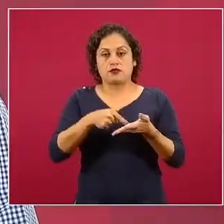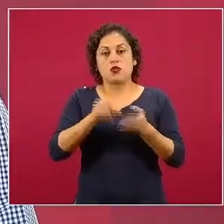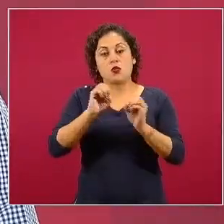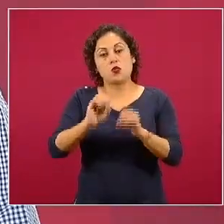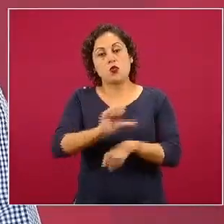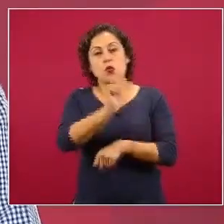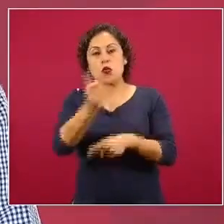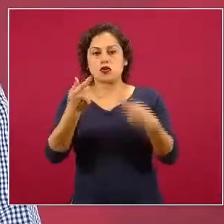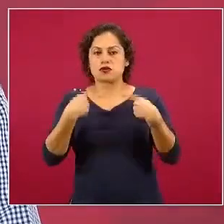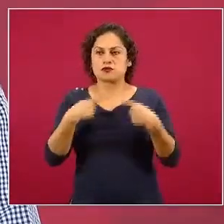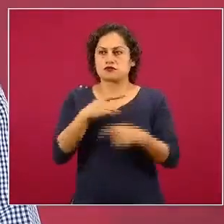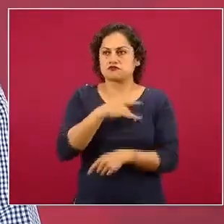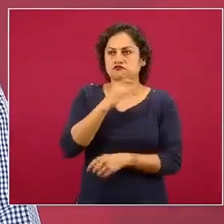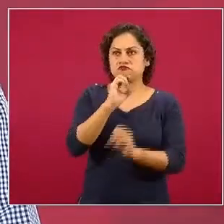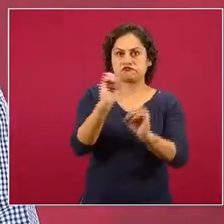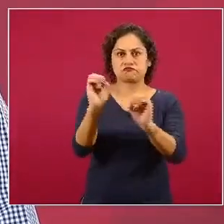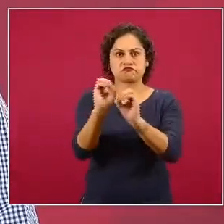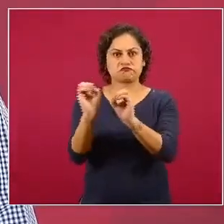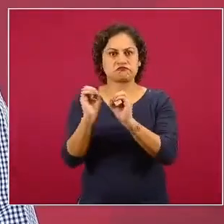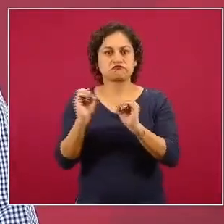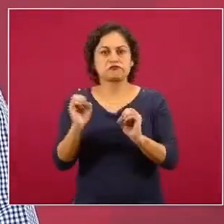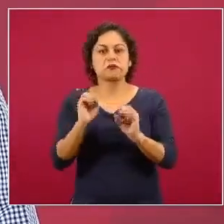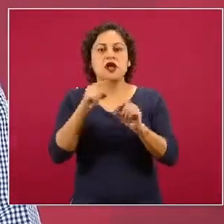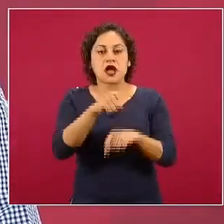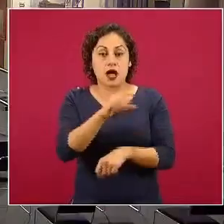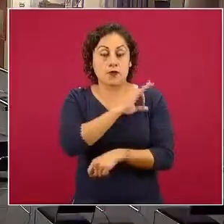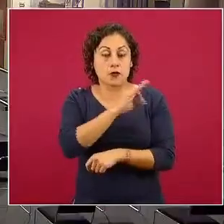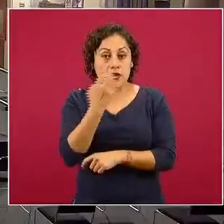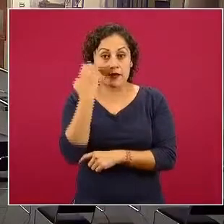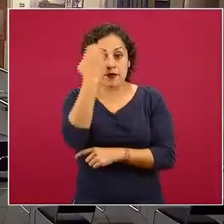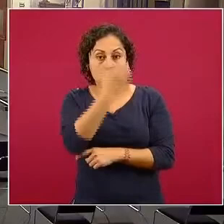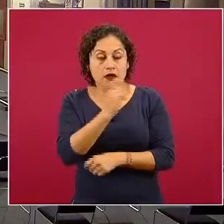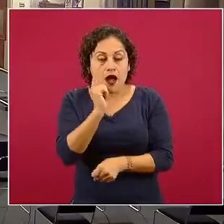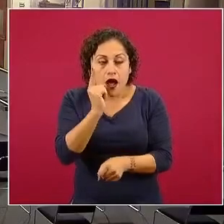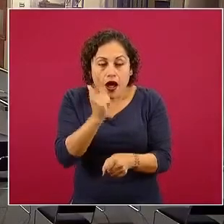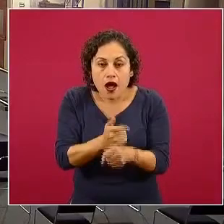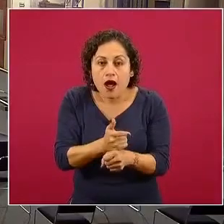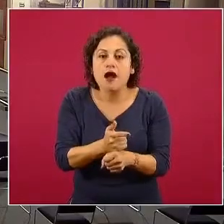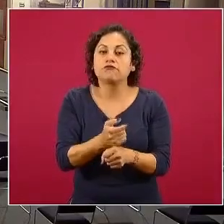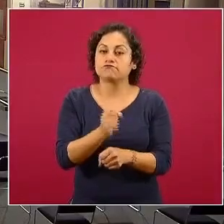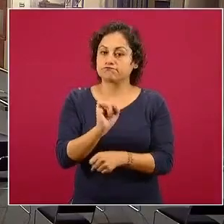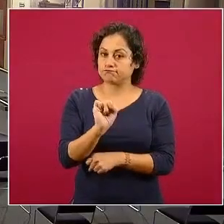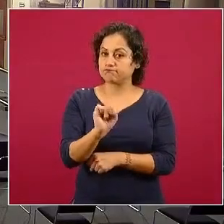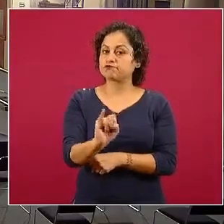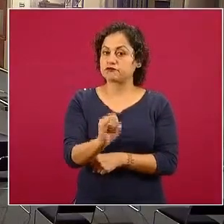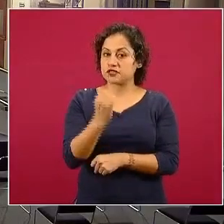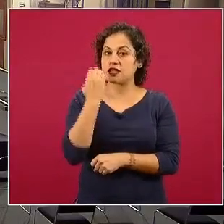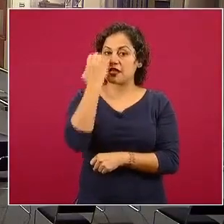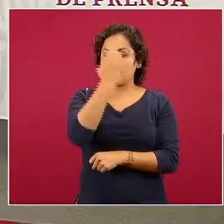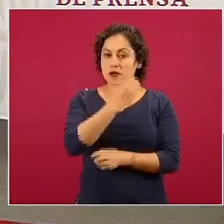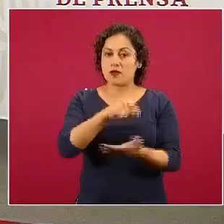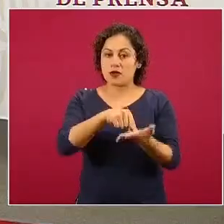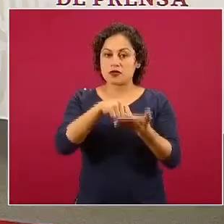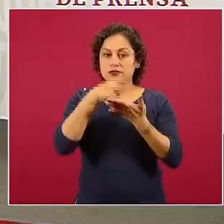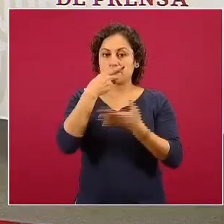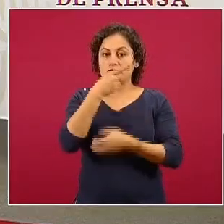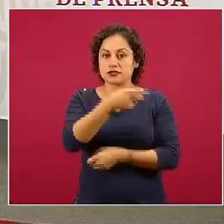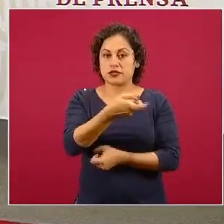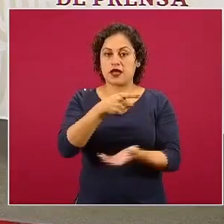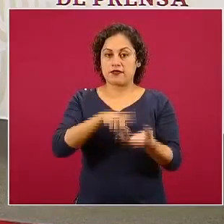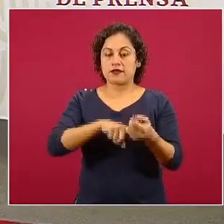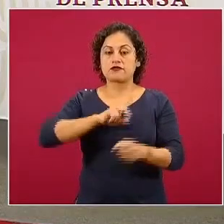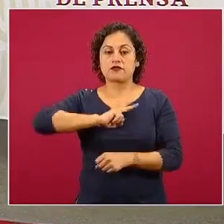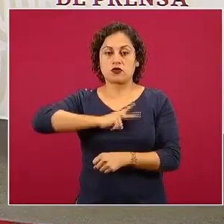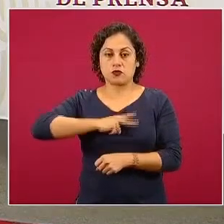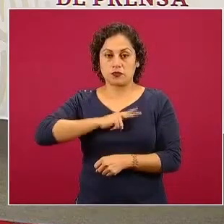días previos a desarrollar la enfermedad, ha tenido la suficiente sensibilidad para poder detectar al virus SARS-CoV-2.